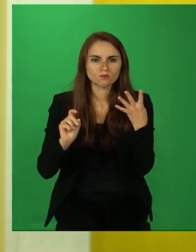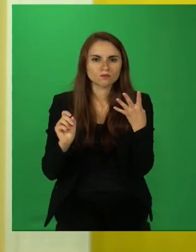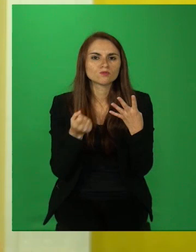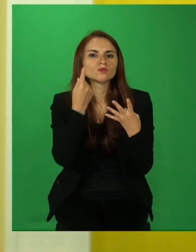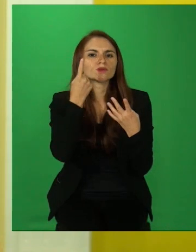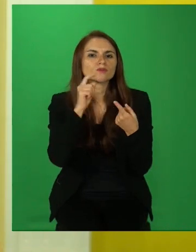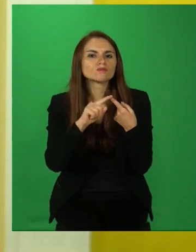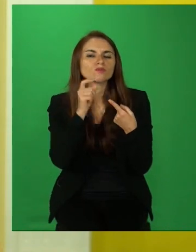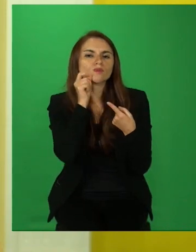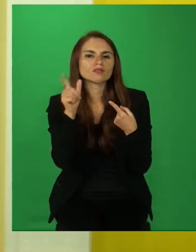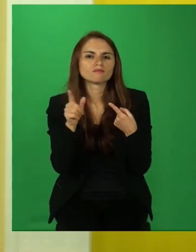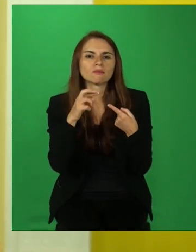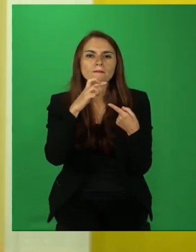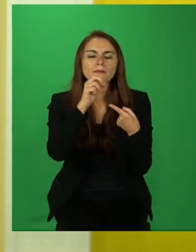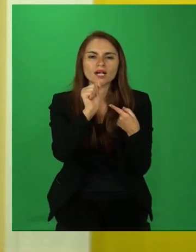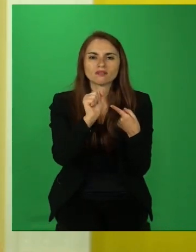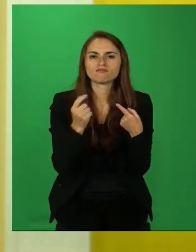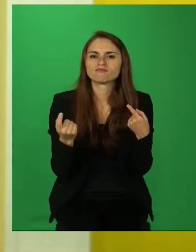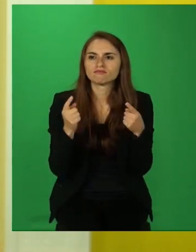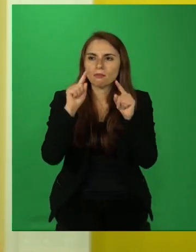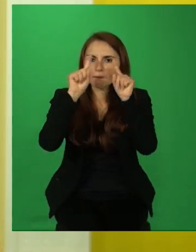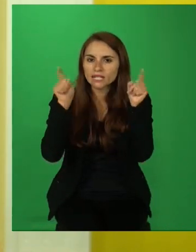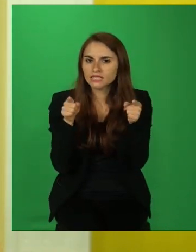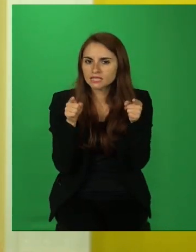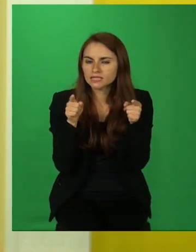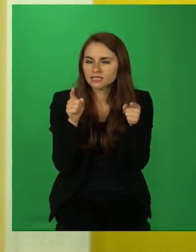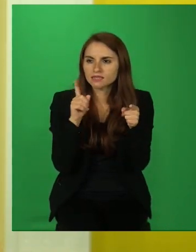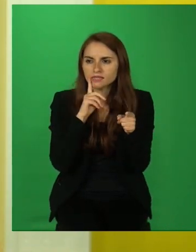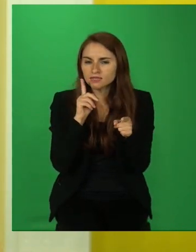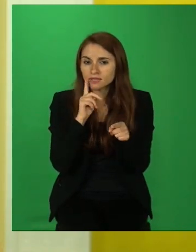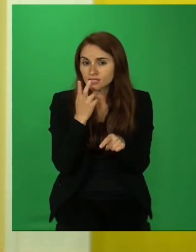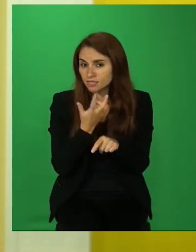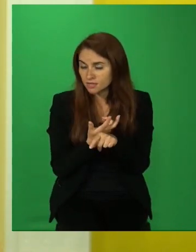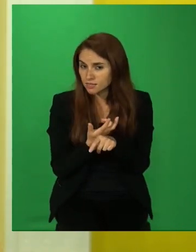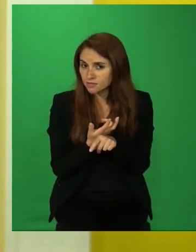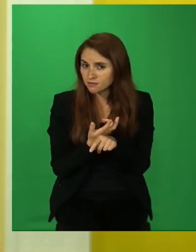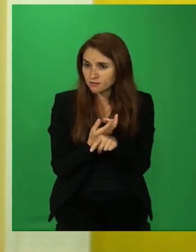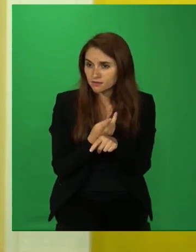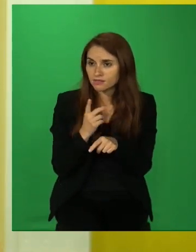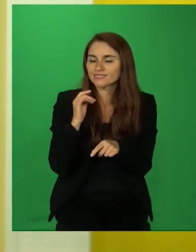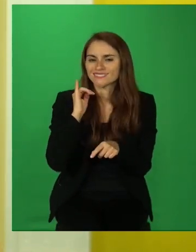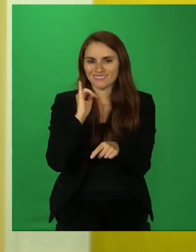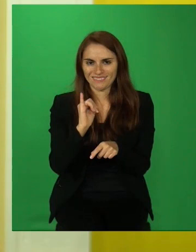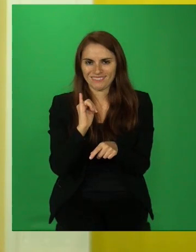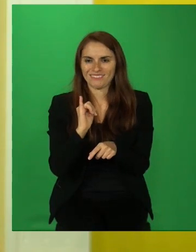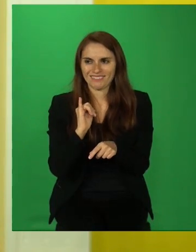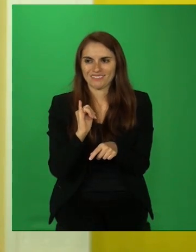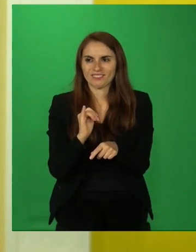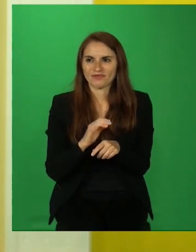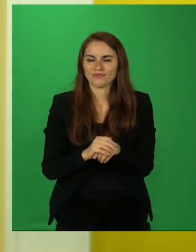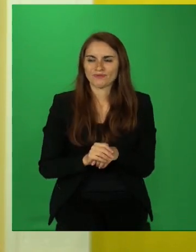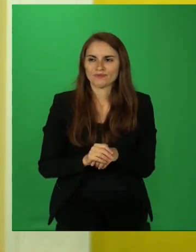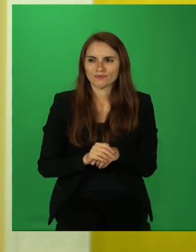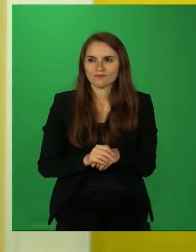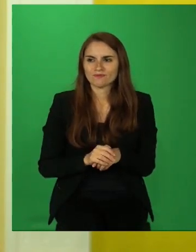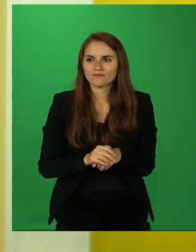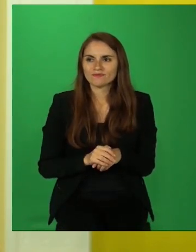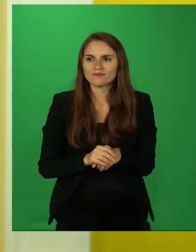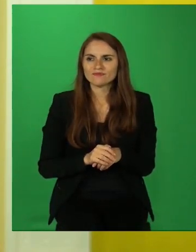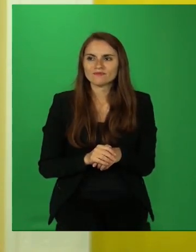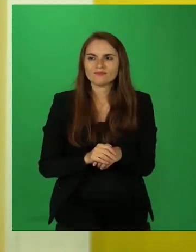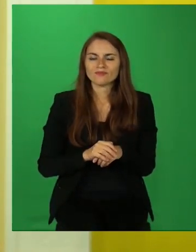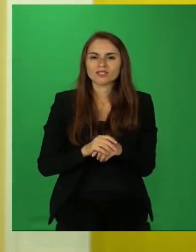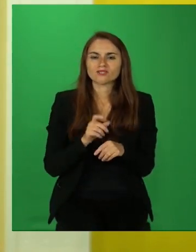las sílabas para paréntesis tenemos paréntesis a casillas así tenemos paréntesis los